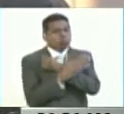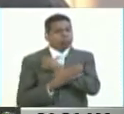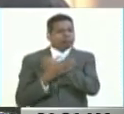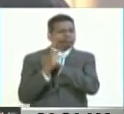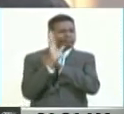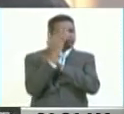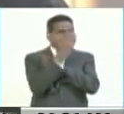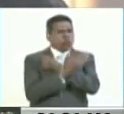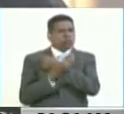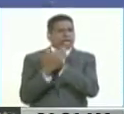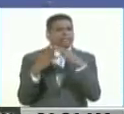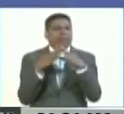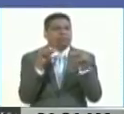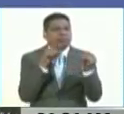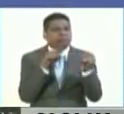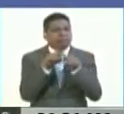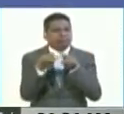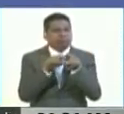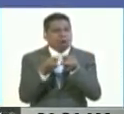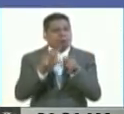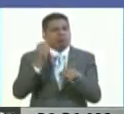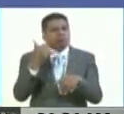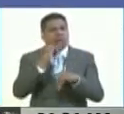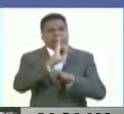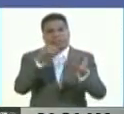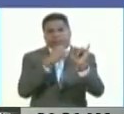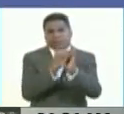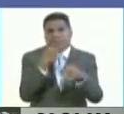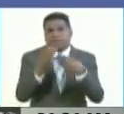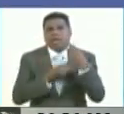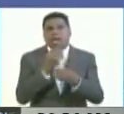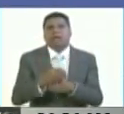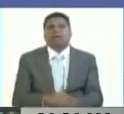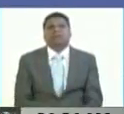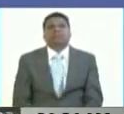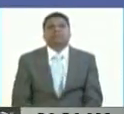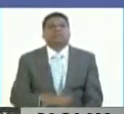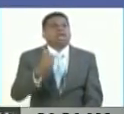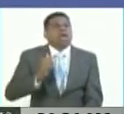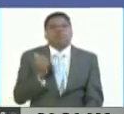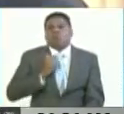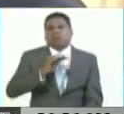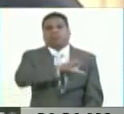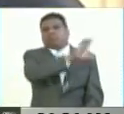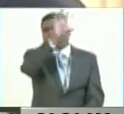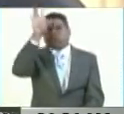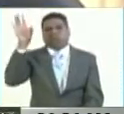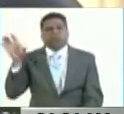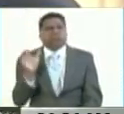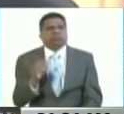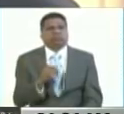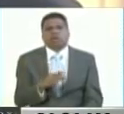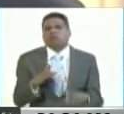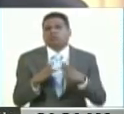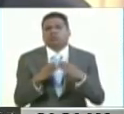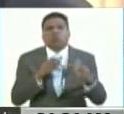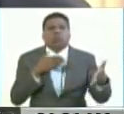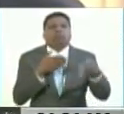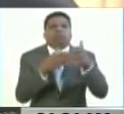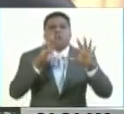comentarios que hagan por fuera. ¿Eso se puede hacer por fuera del país, estando en otro lugar? Desde cualquier parte del mundo se puede hacer ataque informático. En el